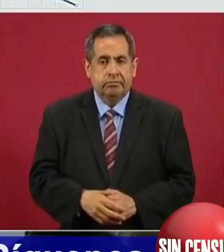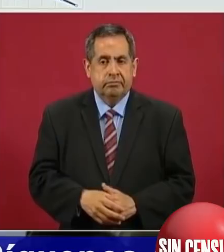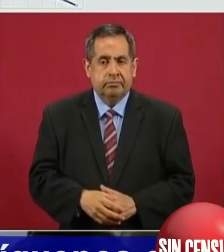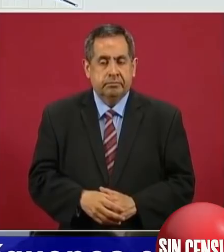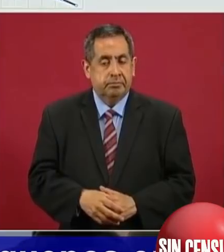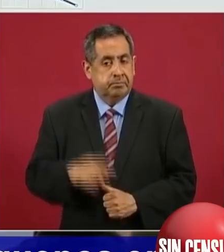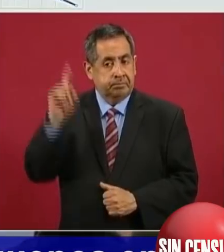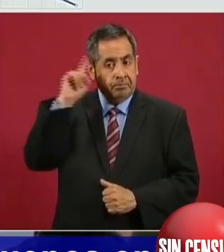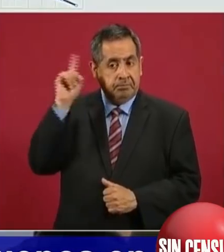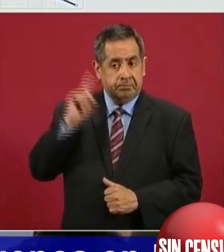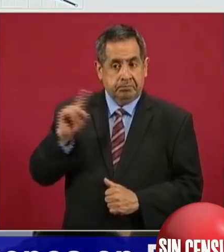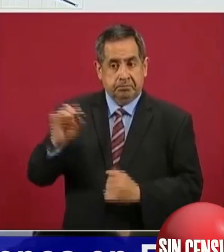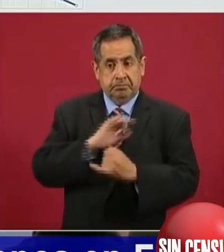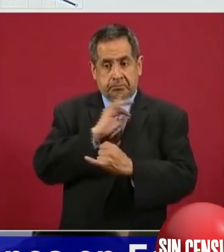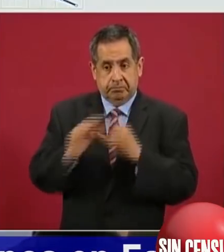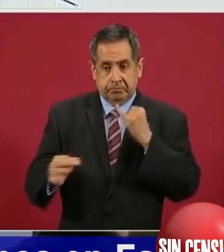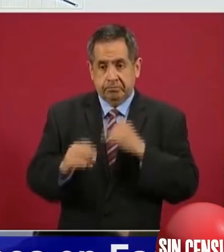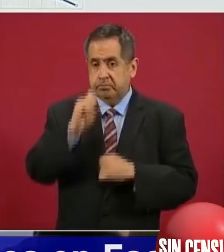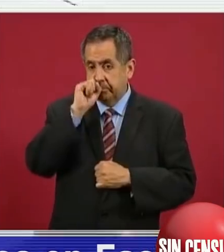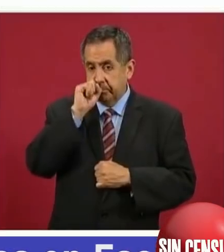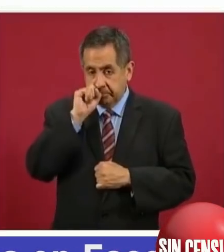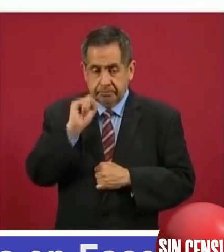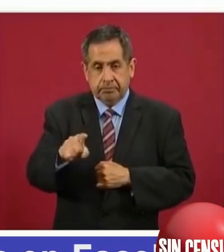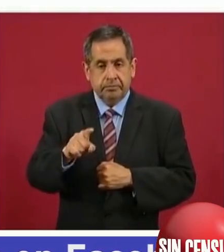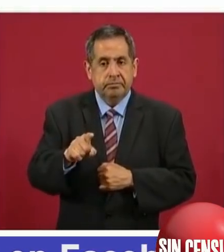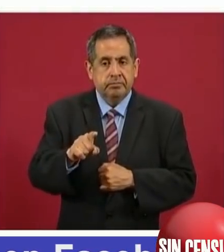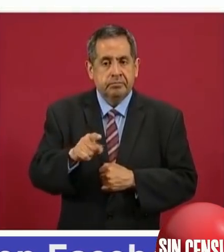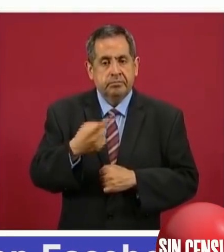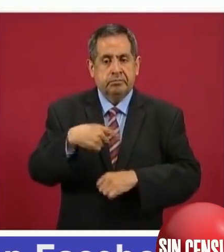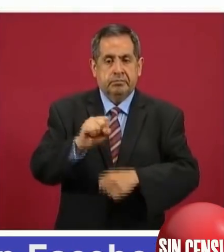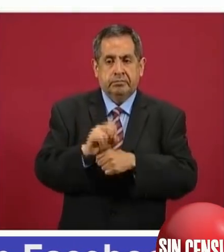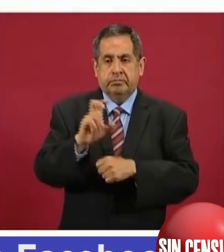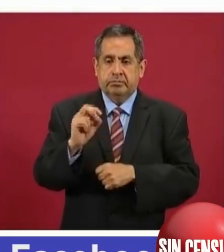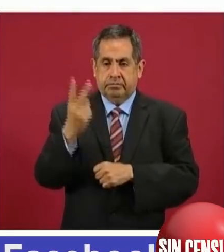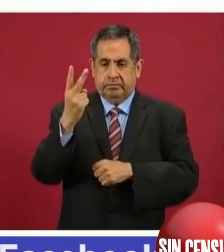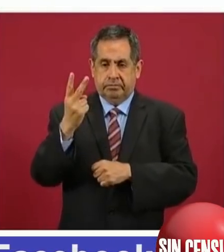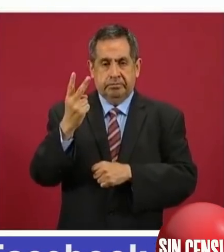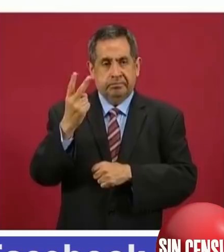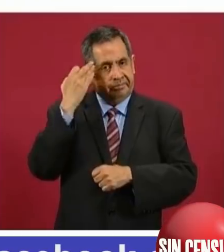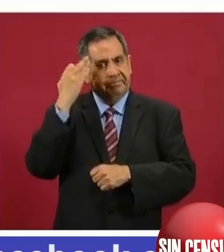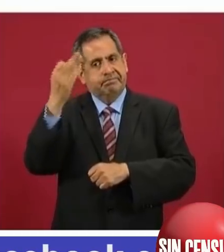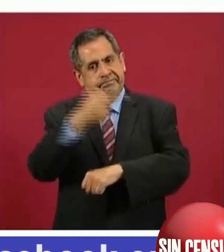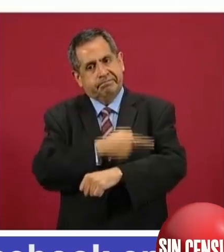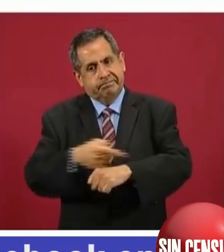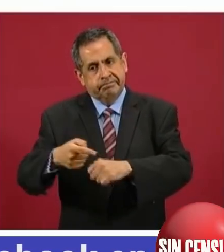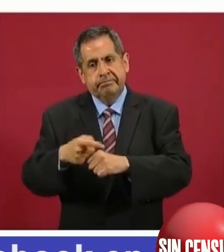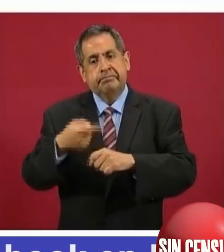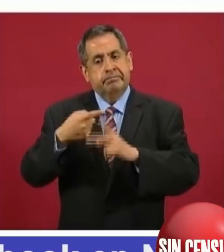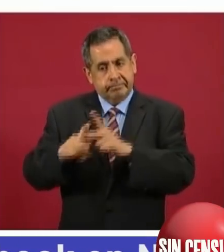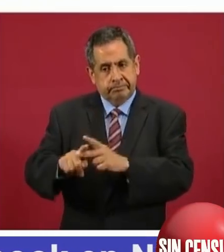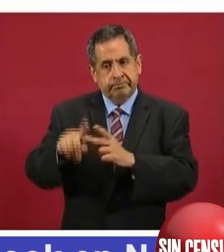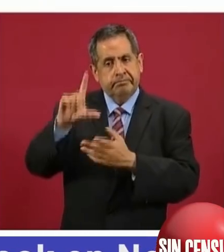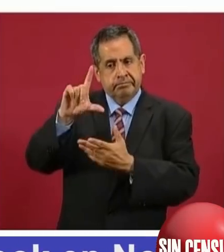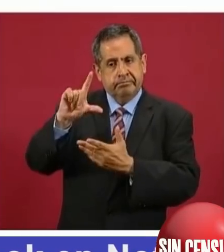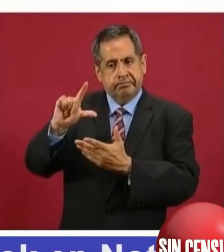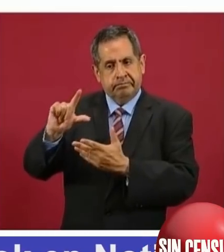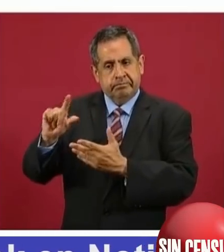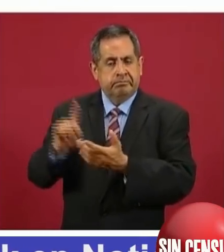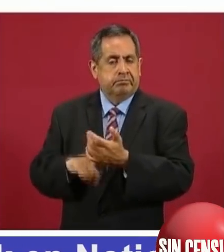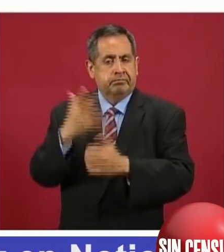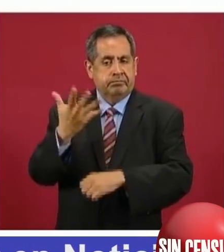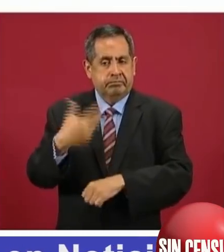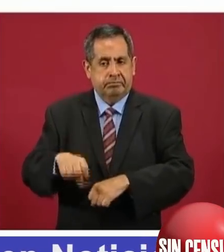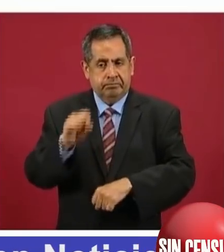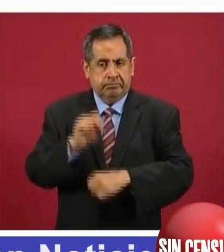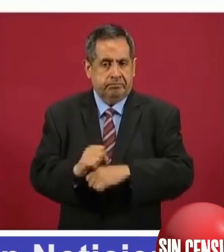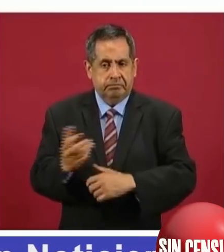Zacatecas finalmente también tardó, pero finalmente llegó a la semana 32 y desde entonces ha tenido una reducción ya sostenida por 5